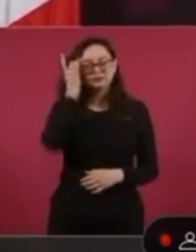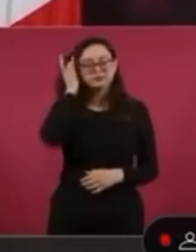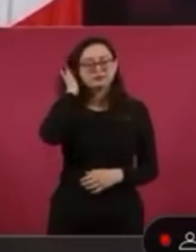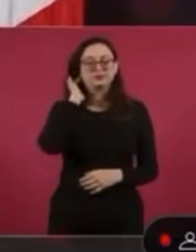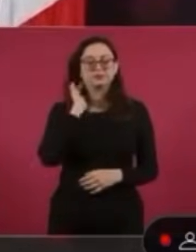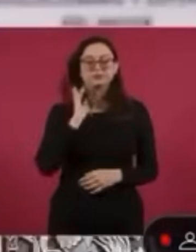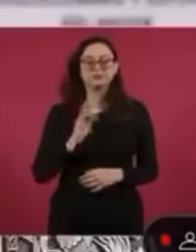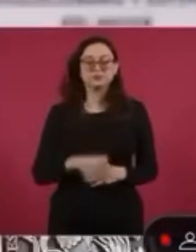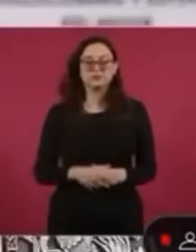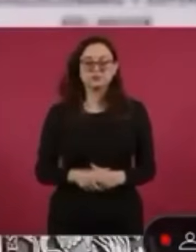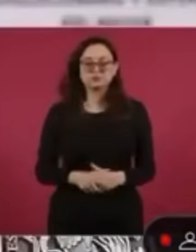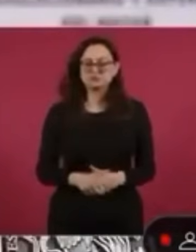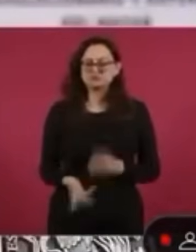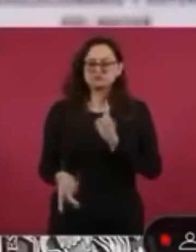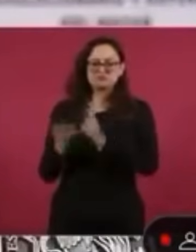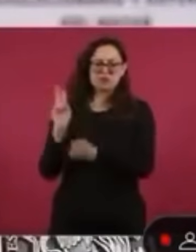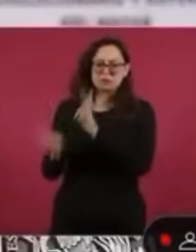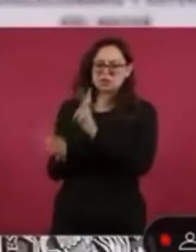vamos a platicar